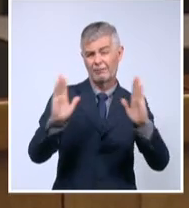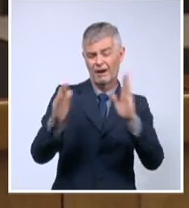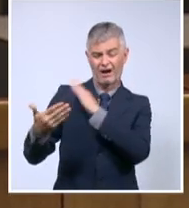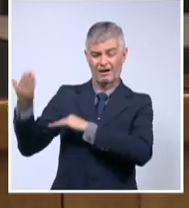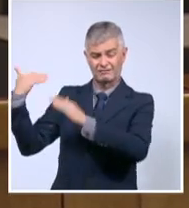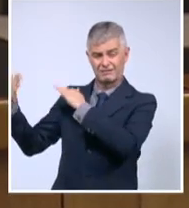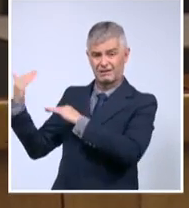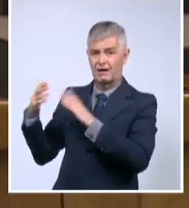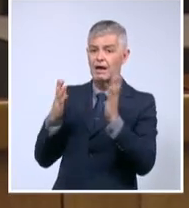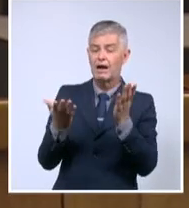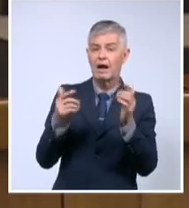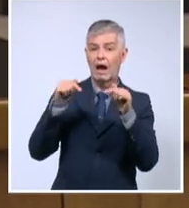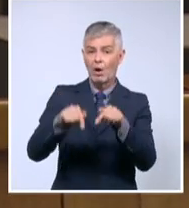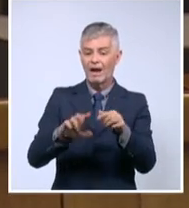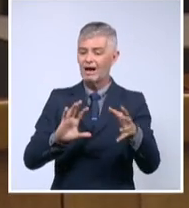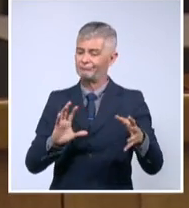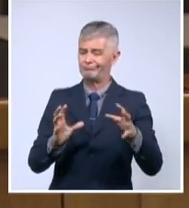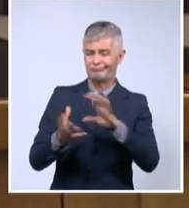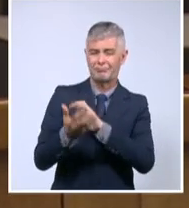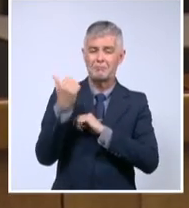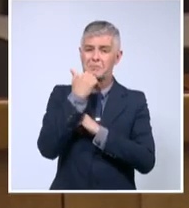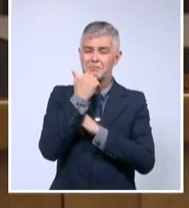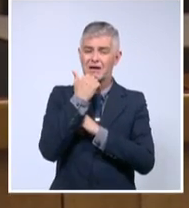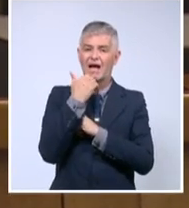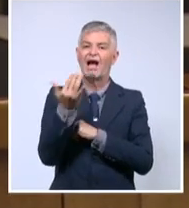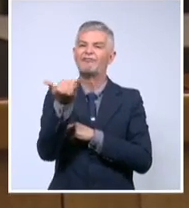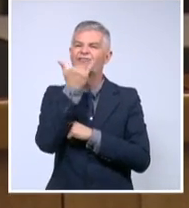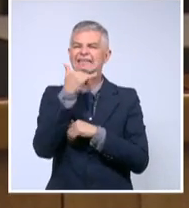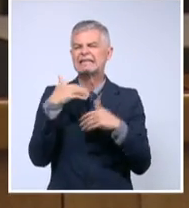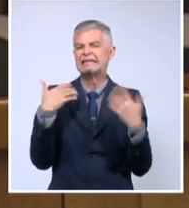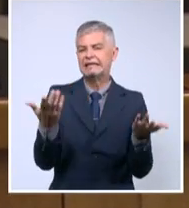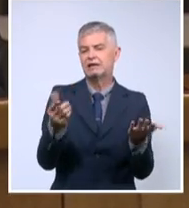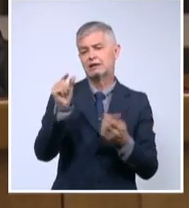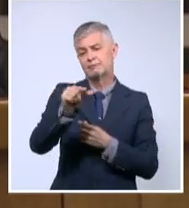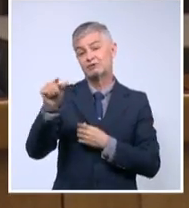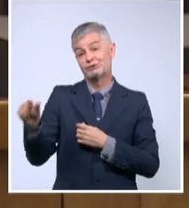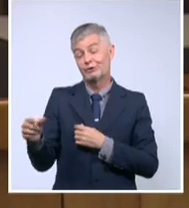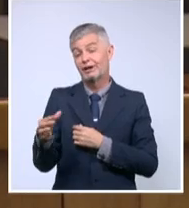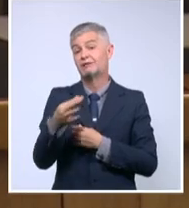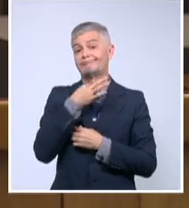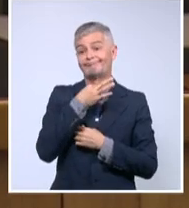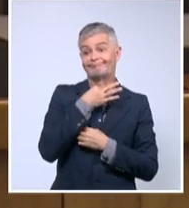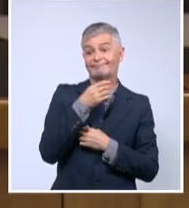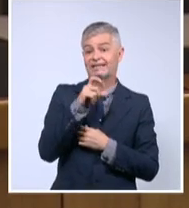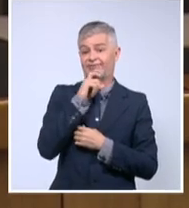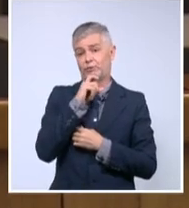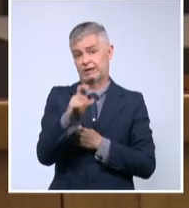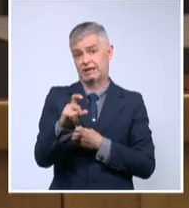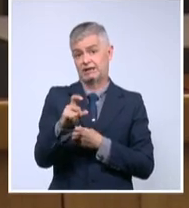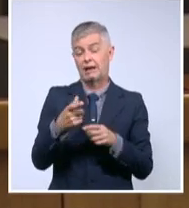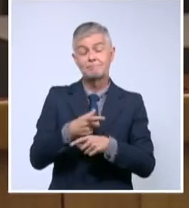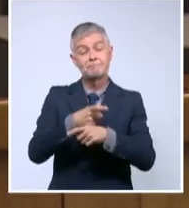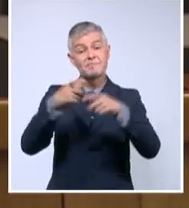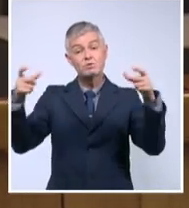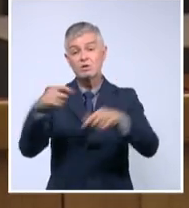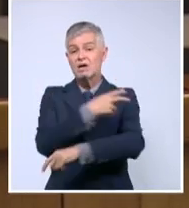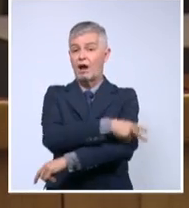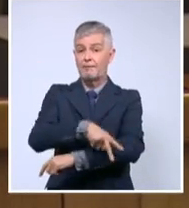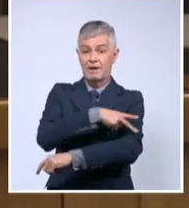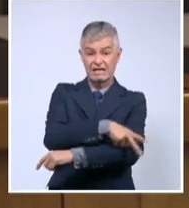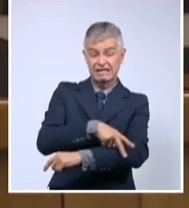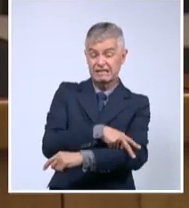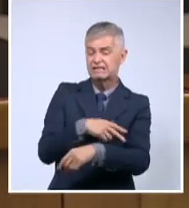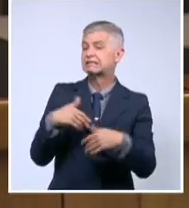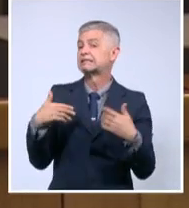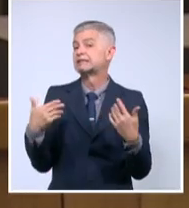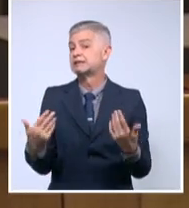de la crisis ha caído sobre los más desventajados y los desposeídos, que en la mayoría de los países han sufrido el agravamiento de